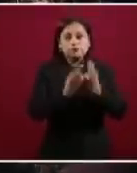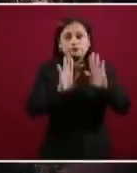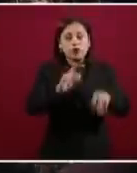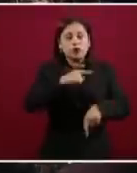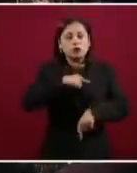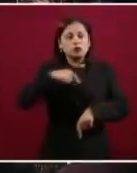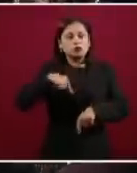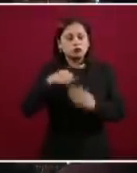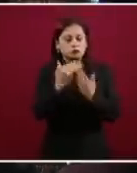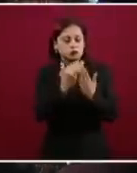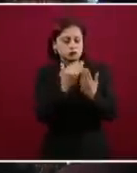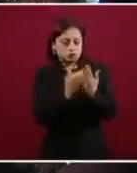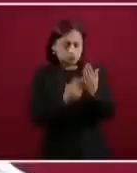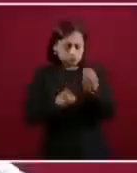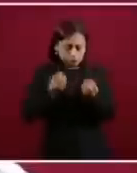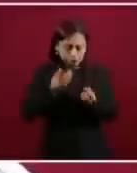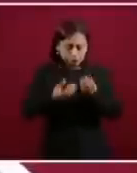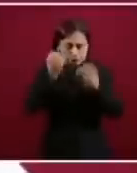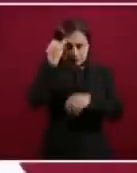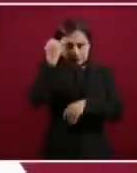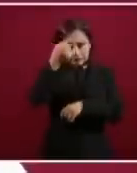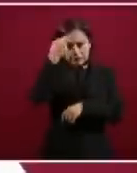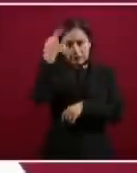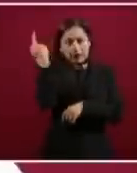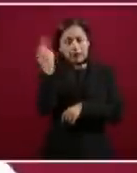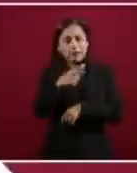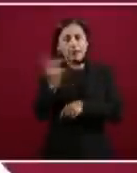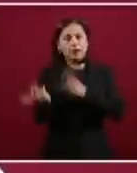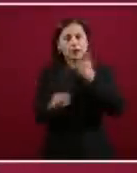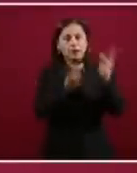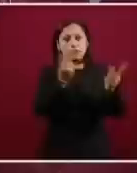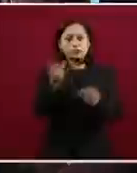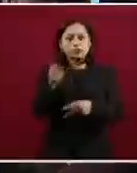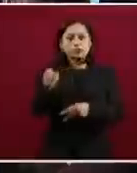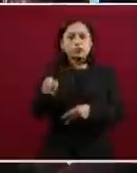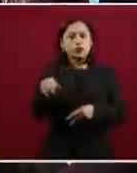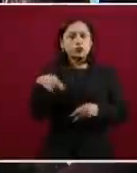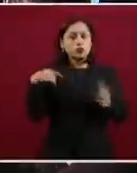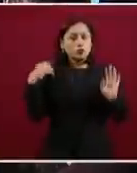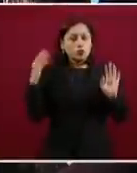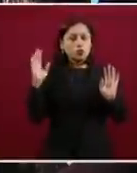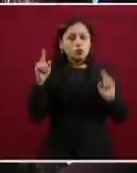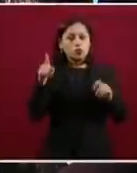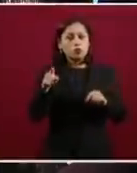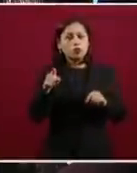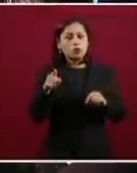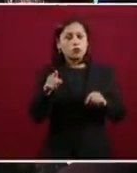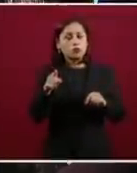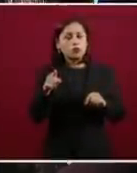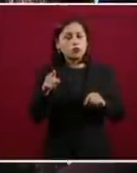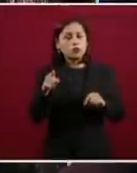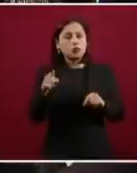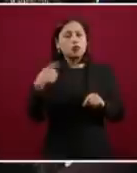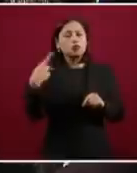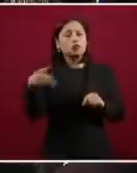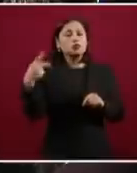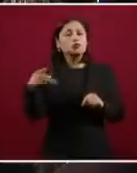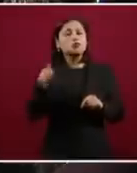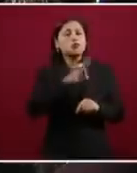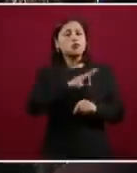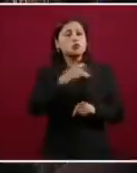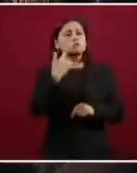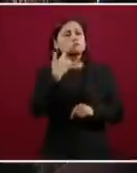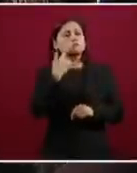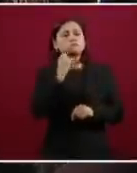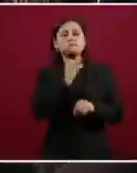de consulta. Este protocolo lo podrán consultar en unos momentos más en la página